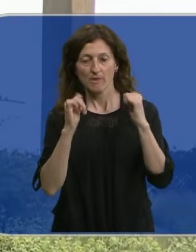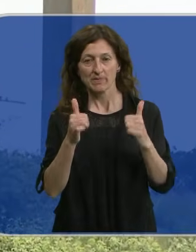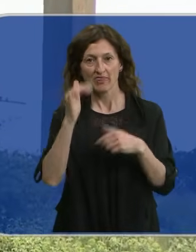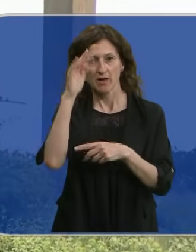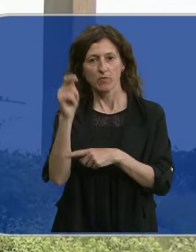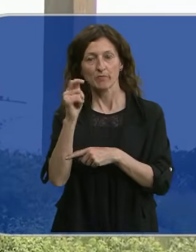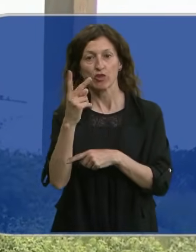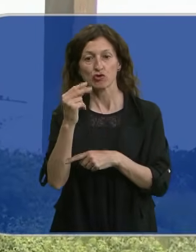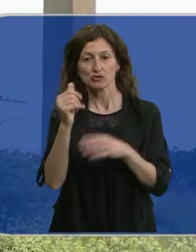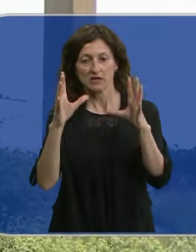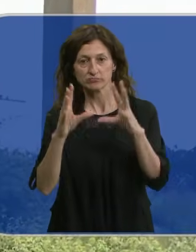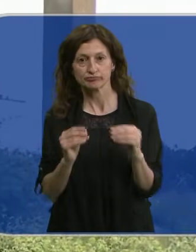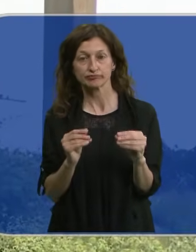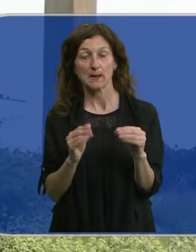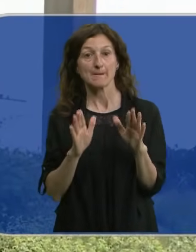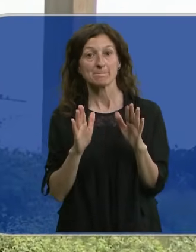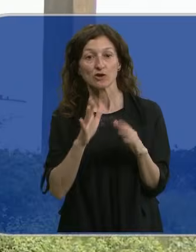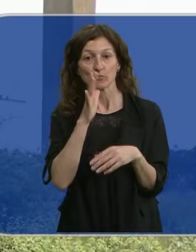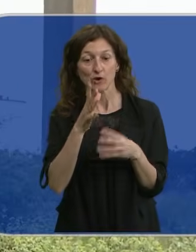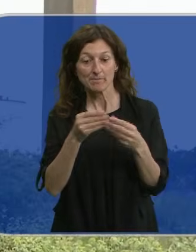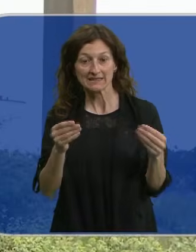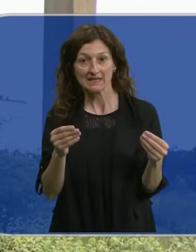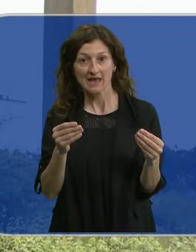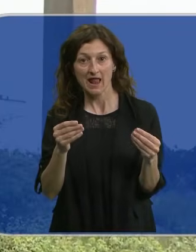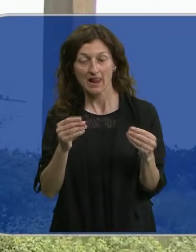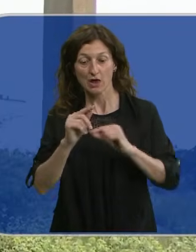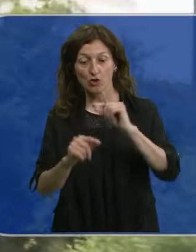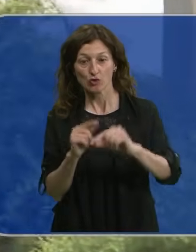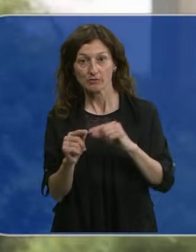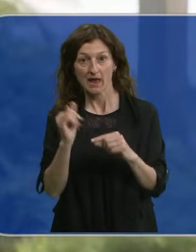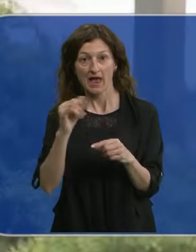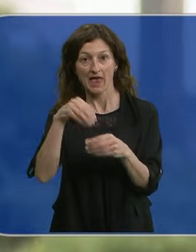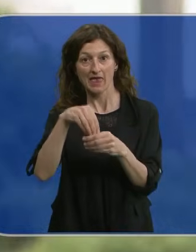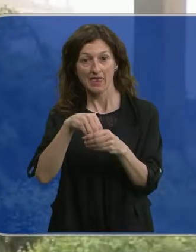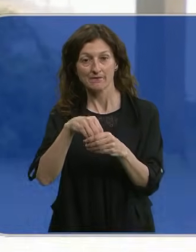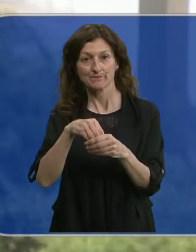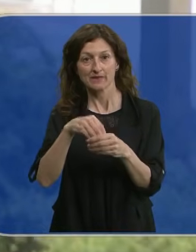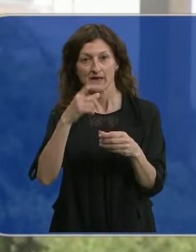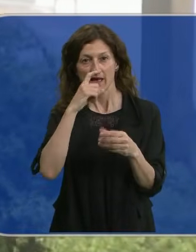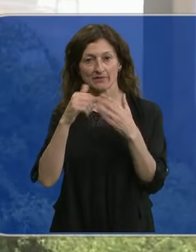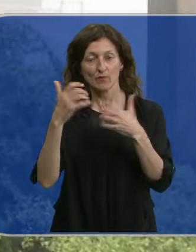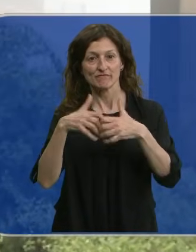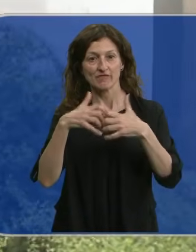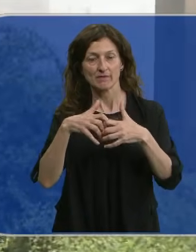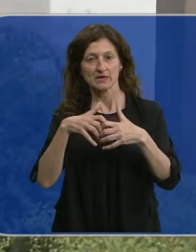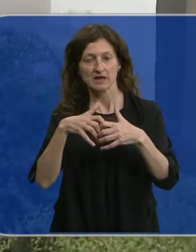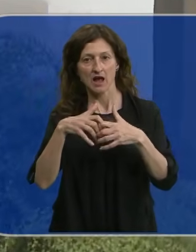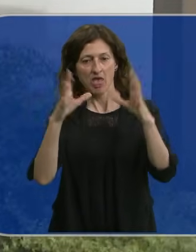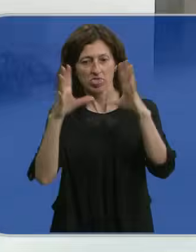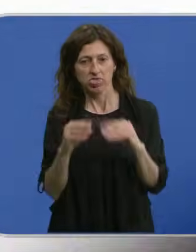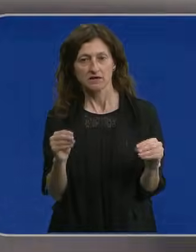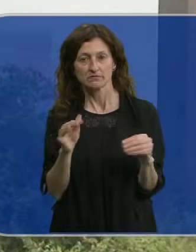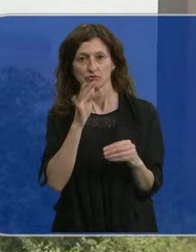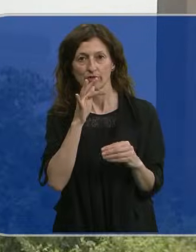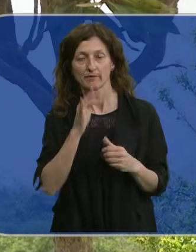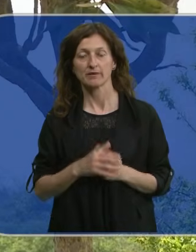Los bomberos tardaron 2 días en apagar las llamas, pero debido al material altamente contaminante que hay en esta antigua fábrica, aún no se ha dado por extinguido.